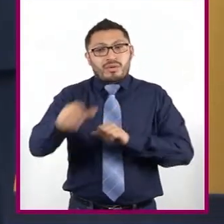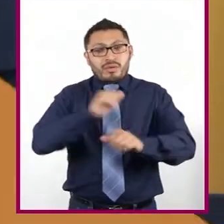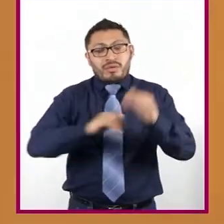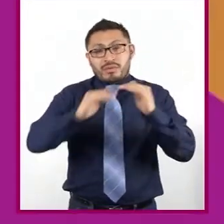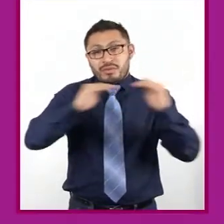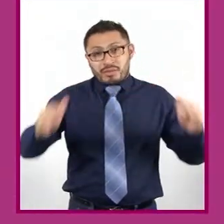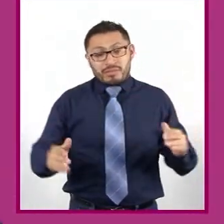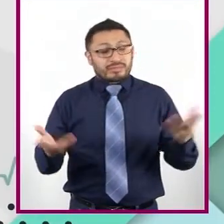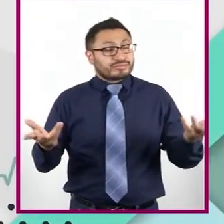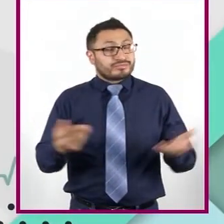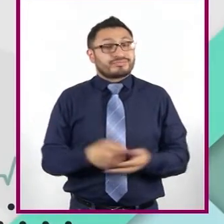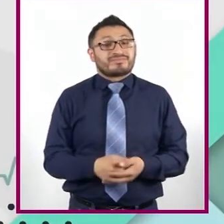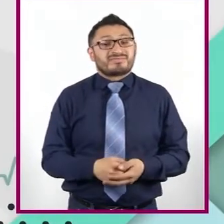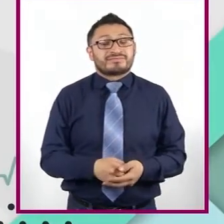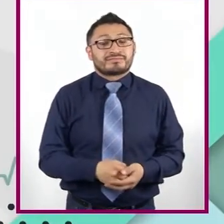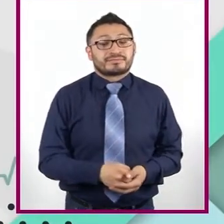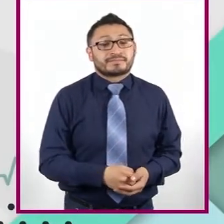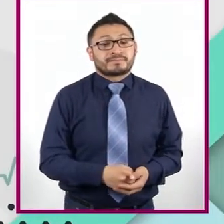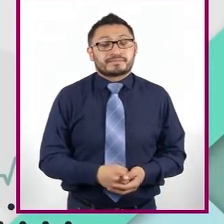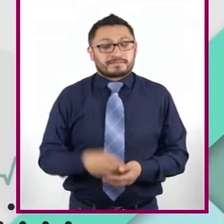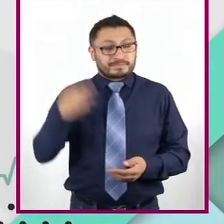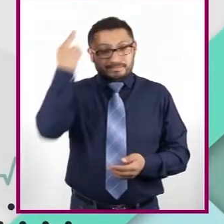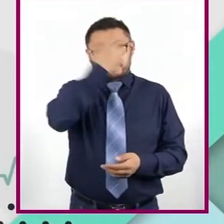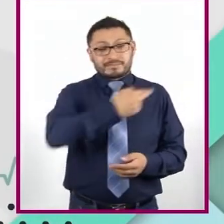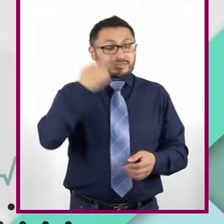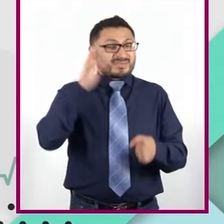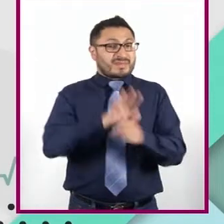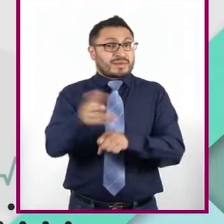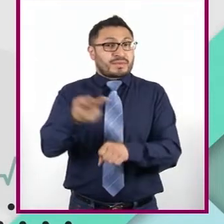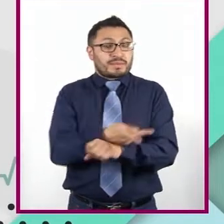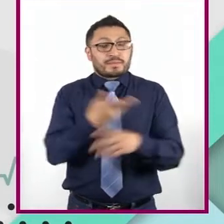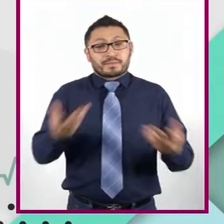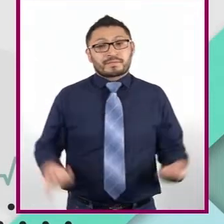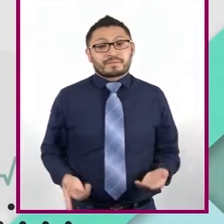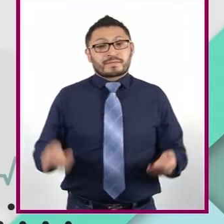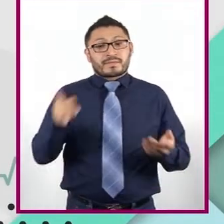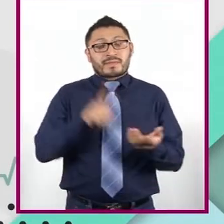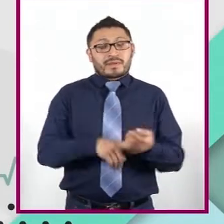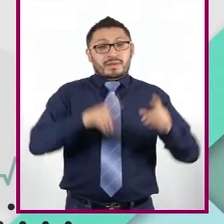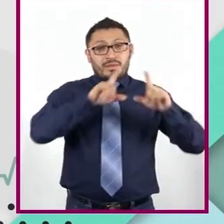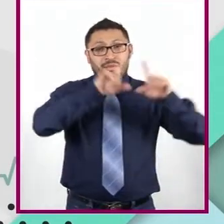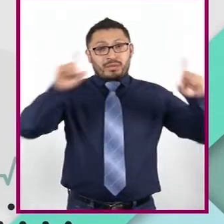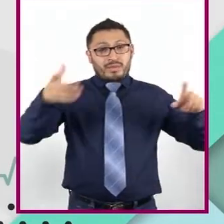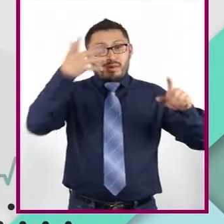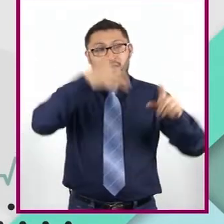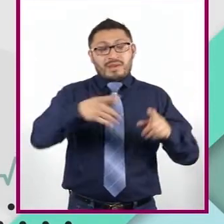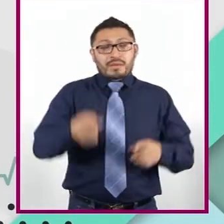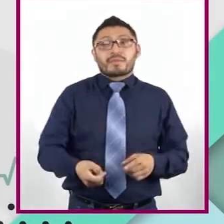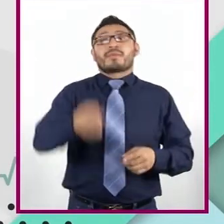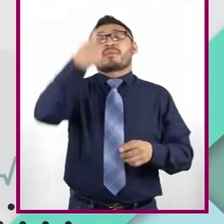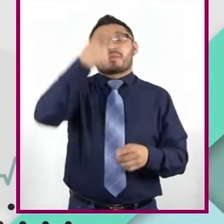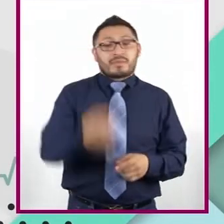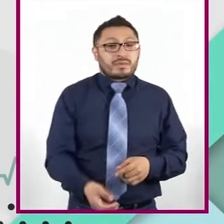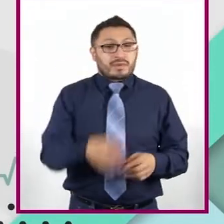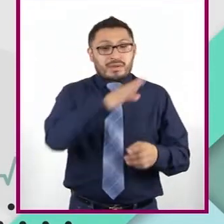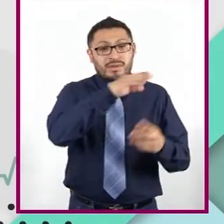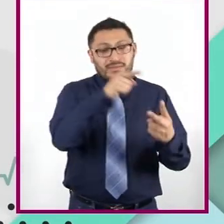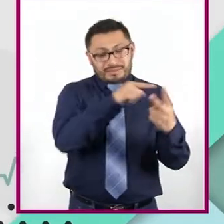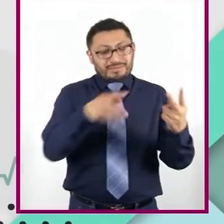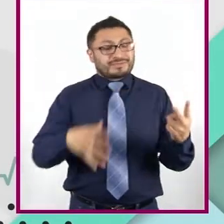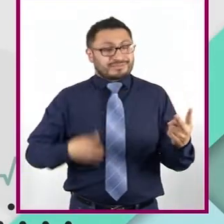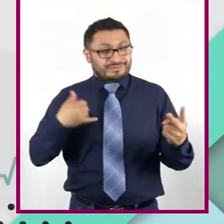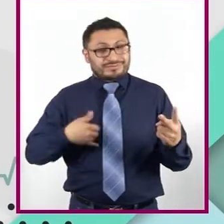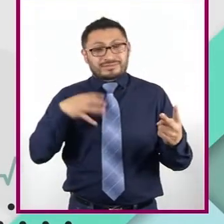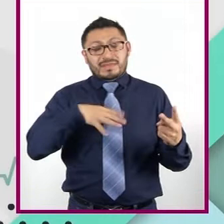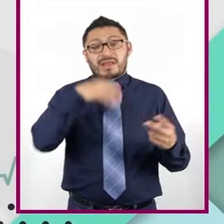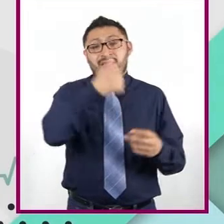probabilidad frecuencial? Revisemos lo que sucede. En los siguientes 10 lanzamientos de Cecilia y Santiago se obtuvieron